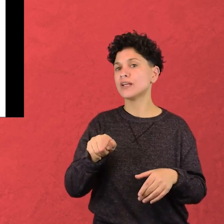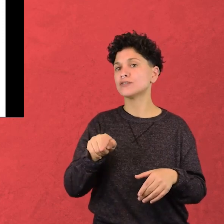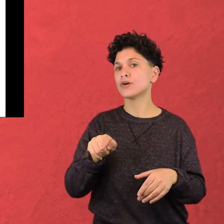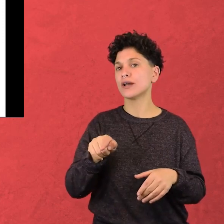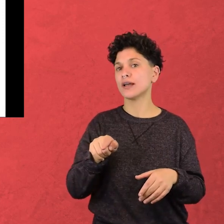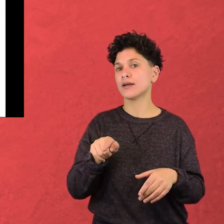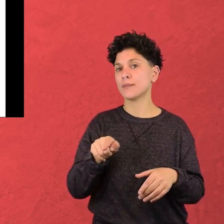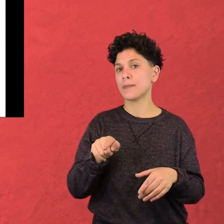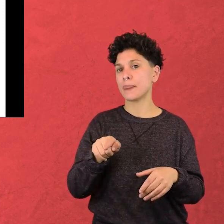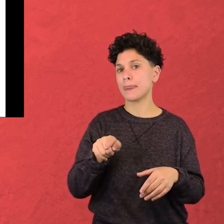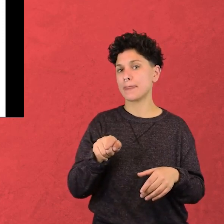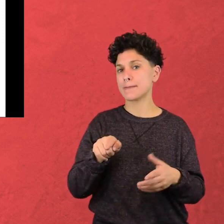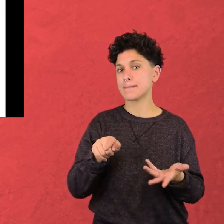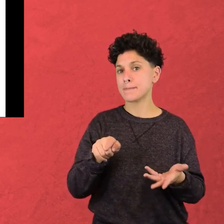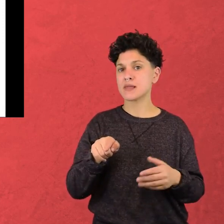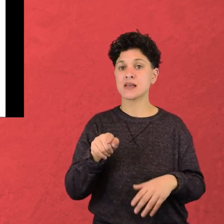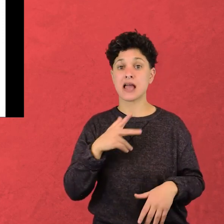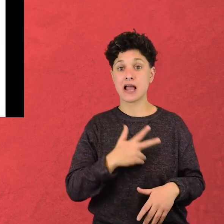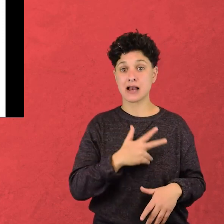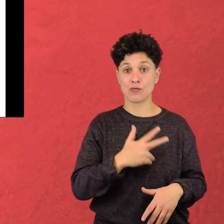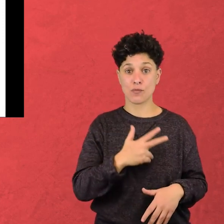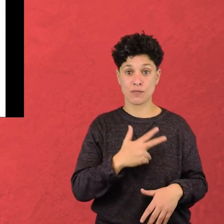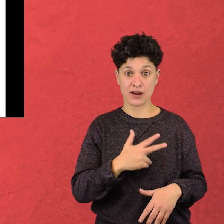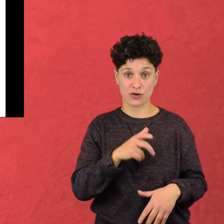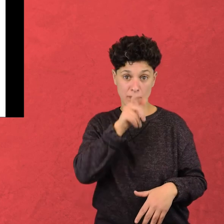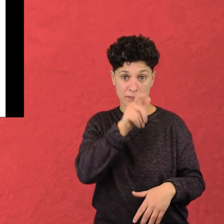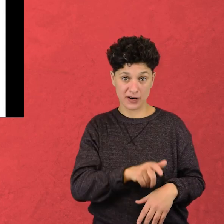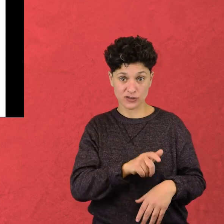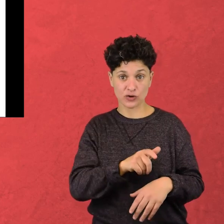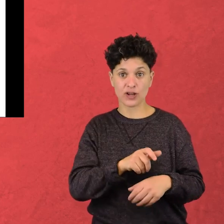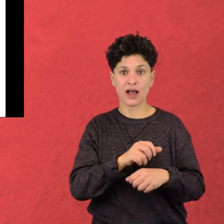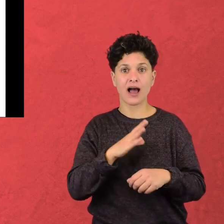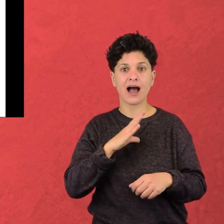es aquello por lo cual